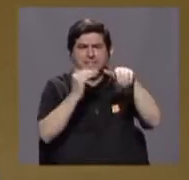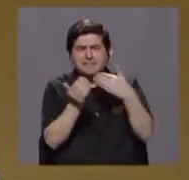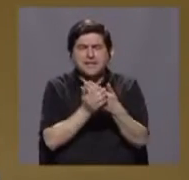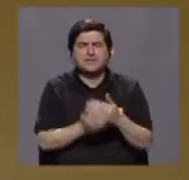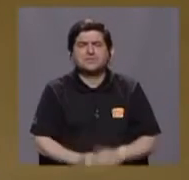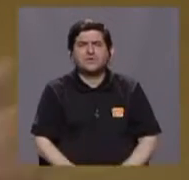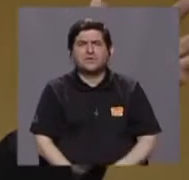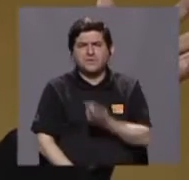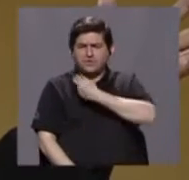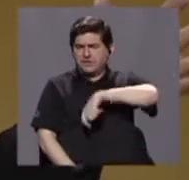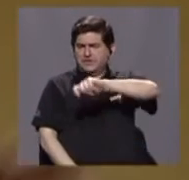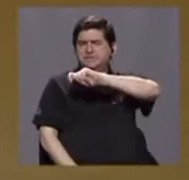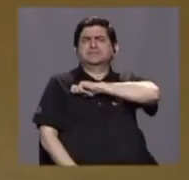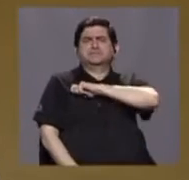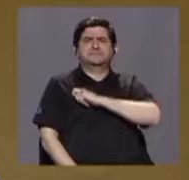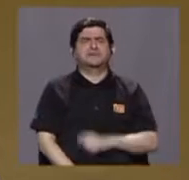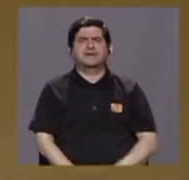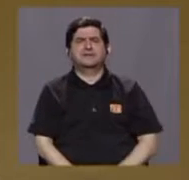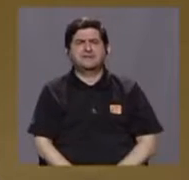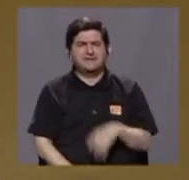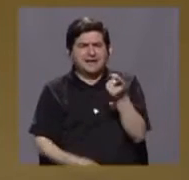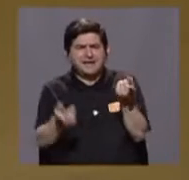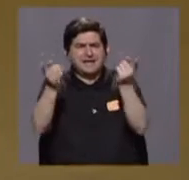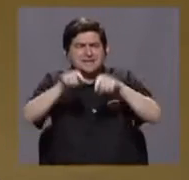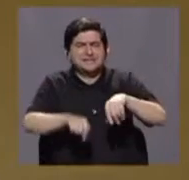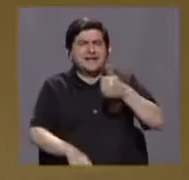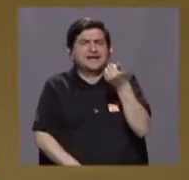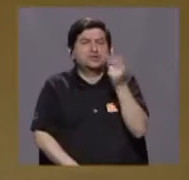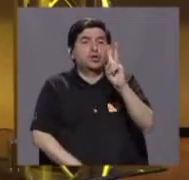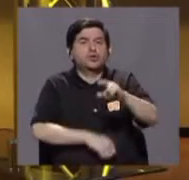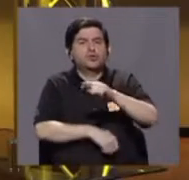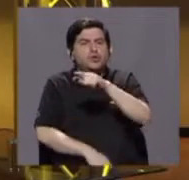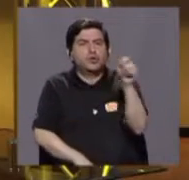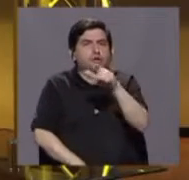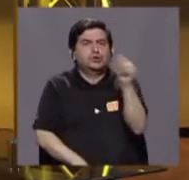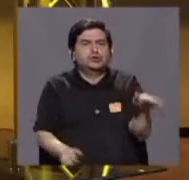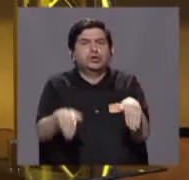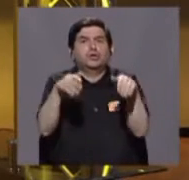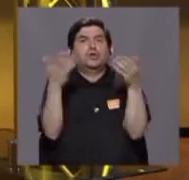de las acciones, y cómo ha sido estos 12 meses.